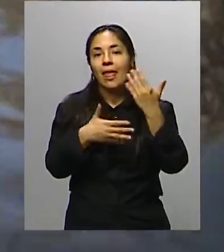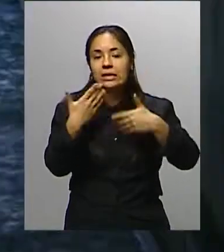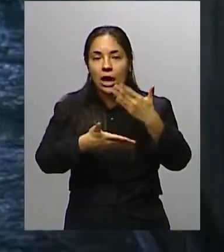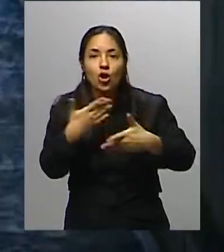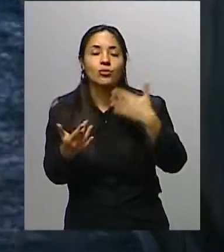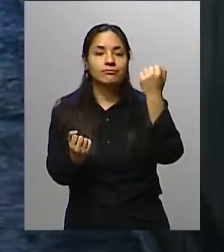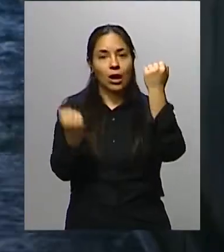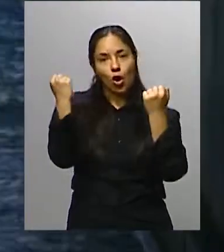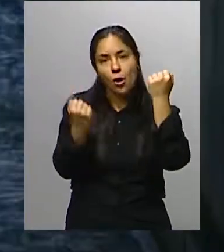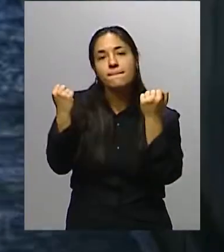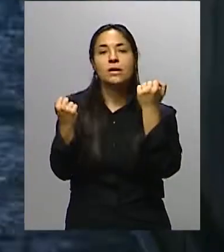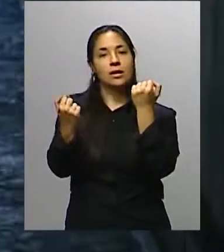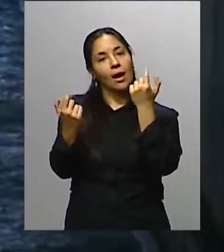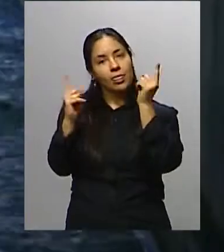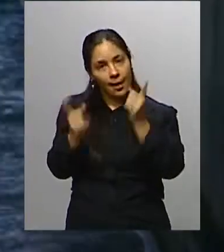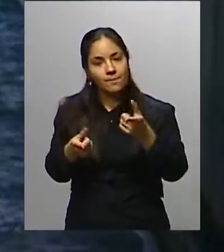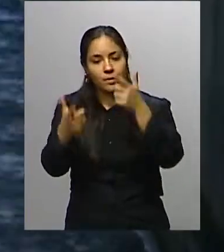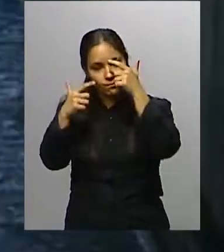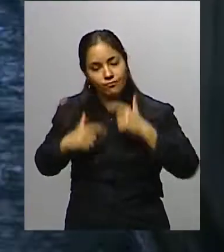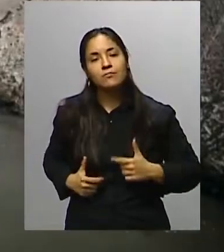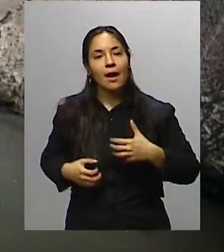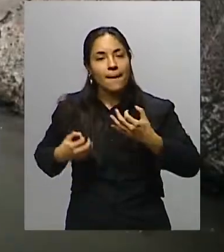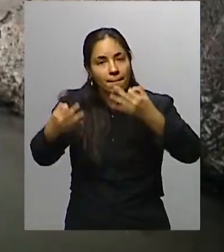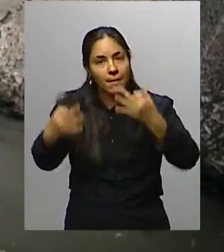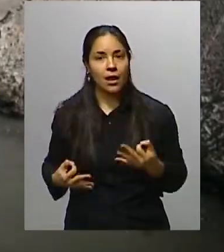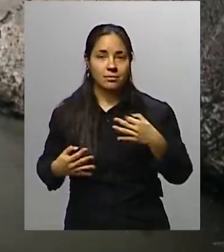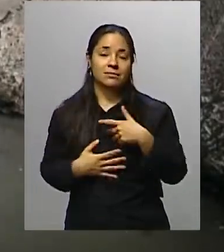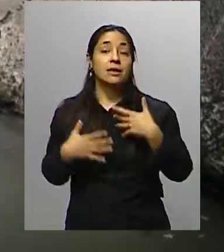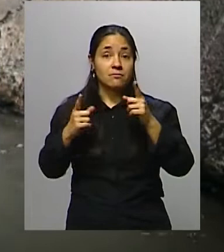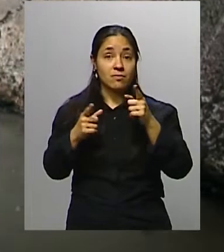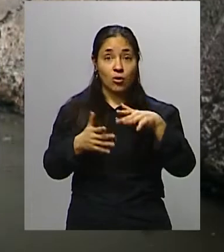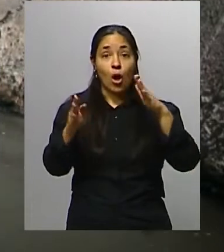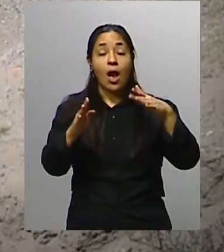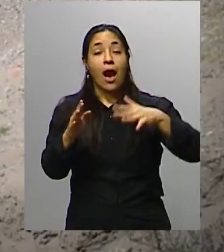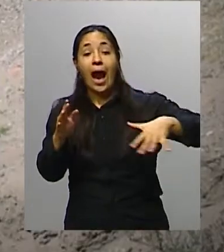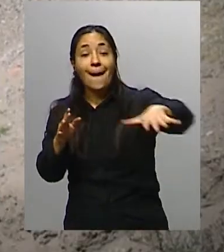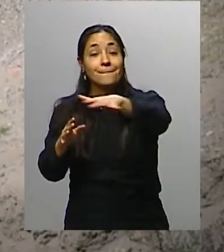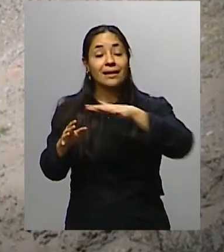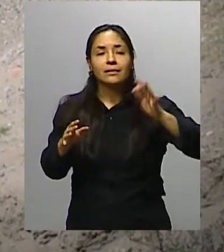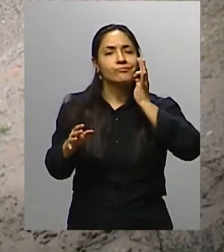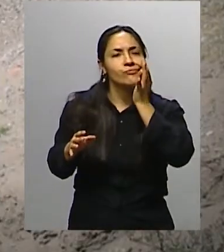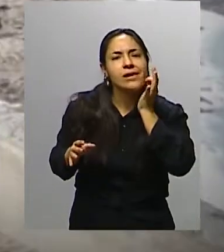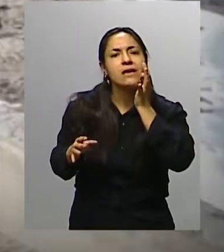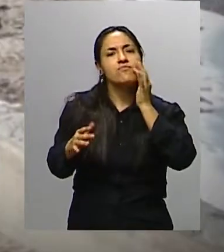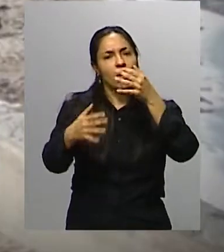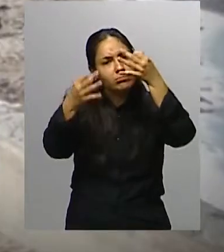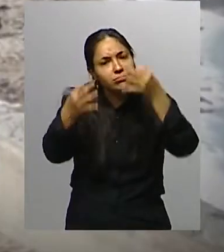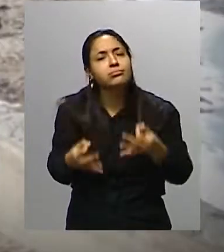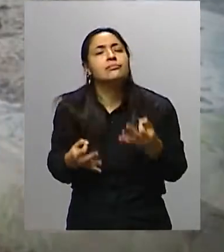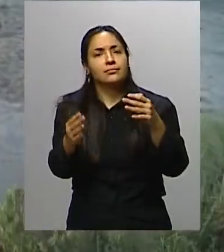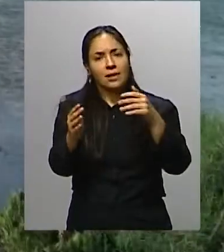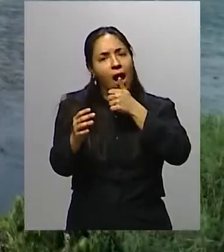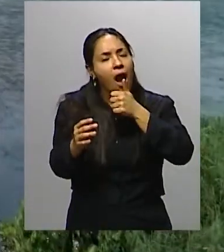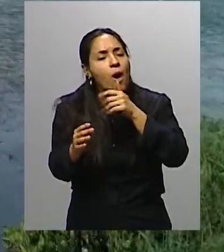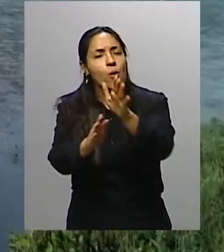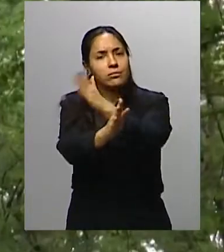de su bienestar. Entonces, la salud, de nuevo, de estos ambientes, para poder mantener el